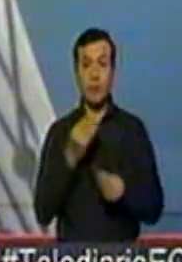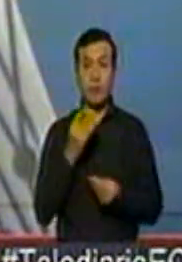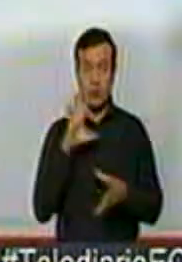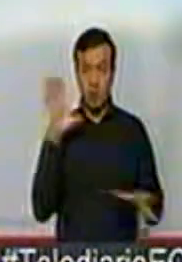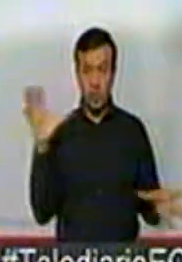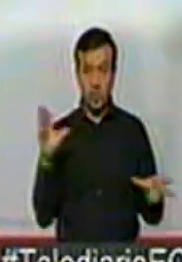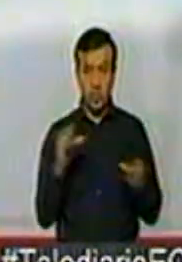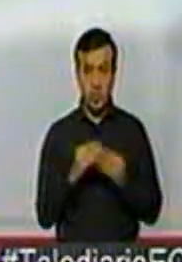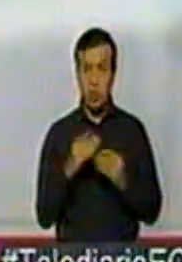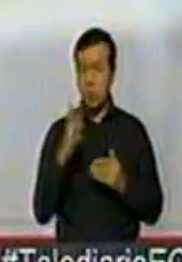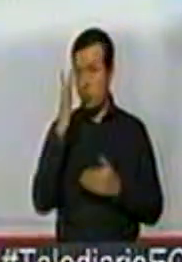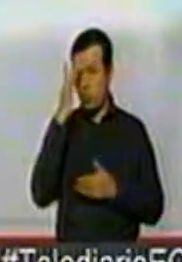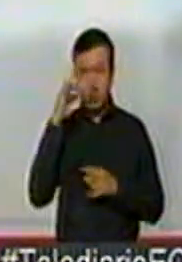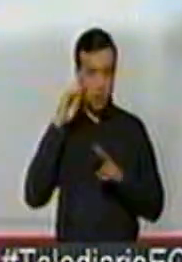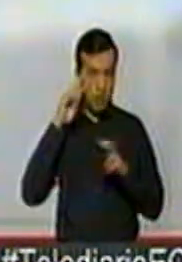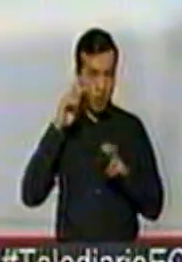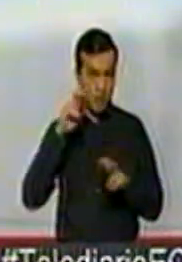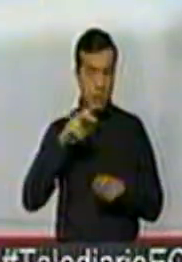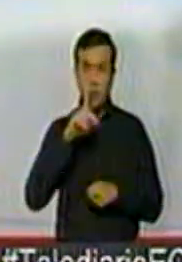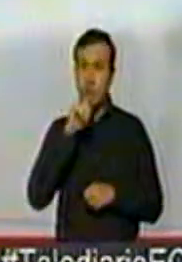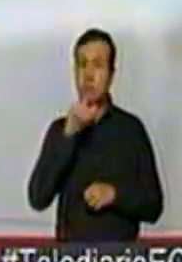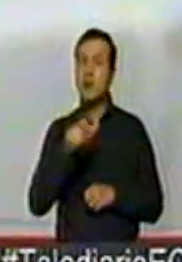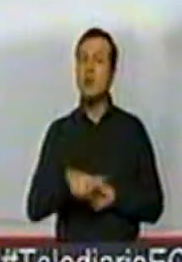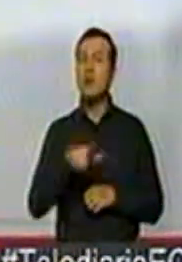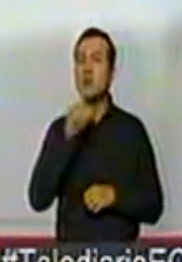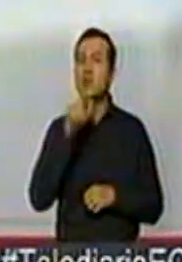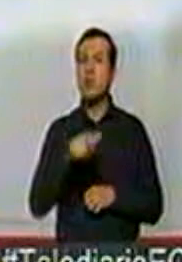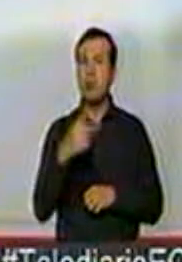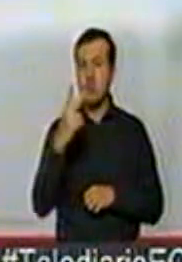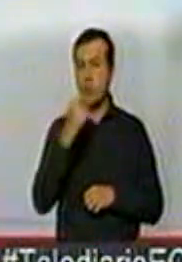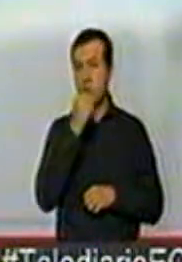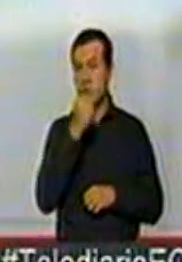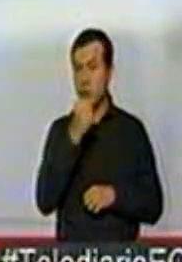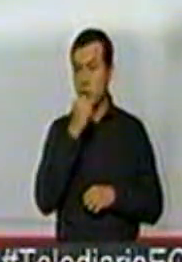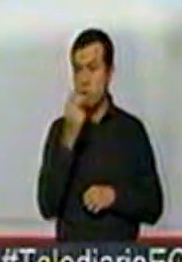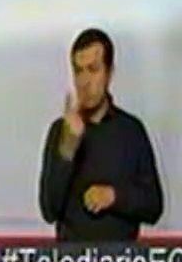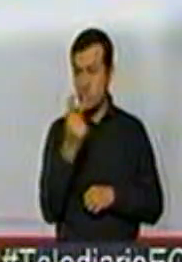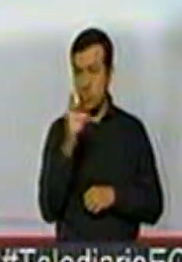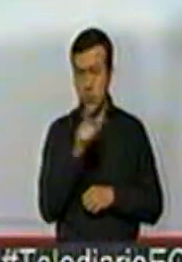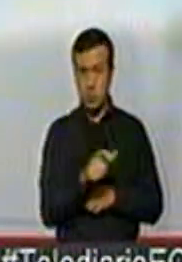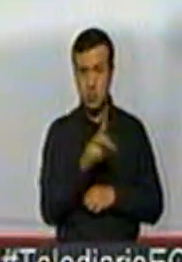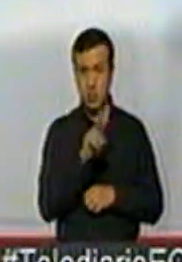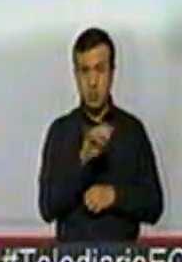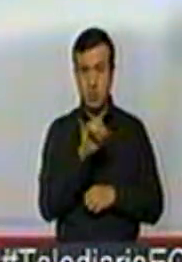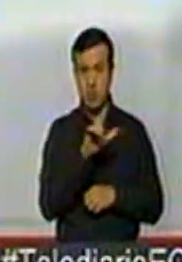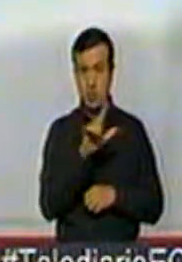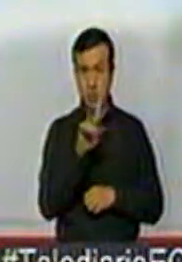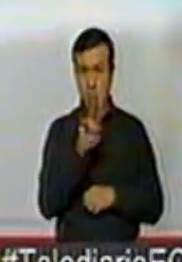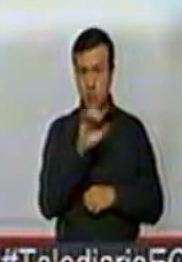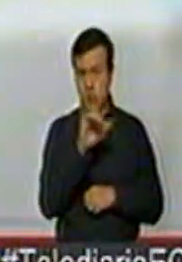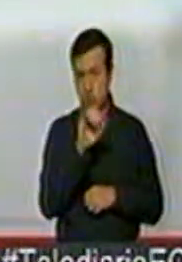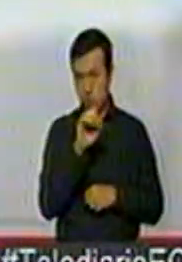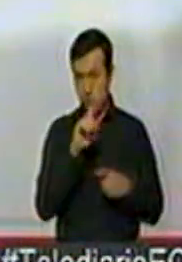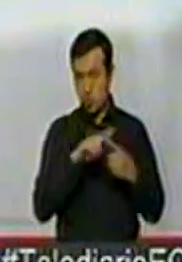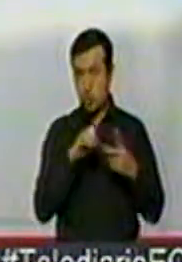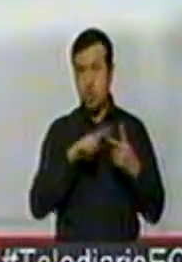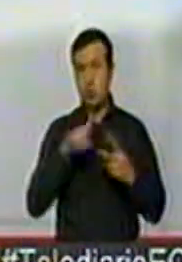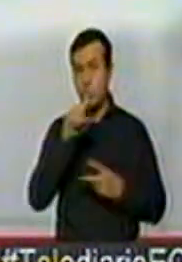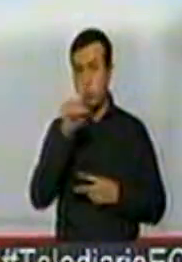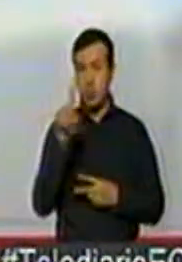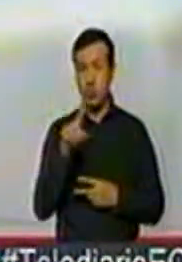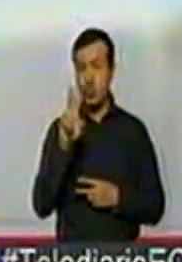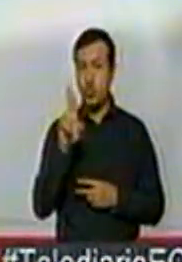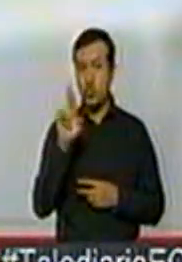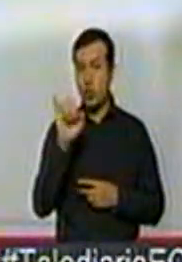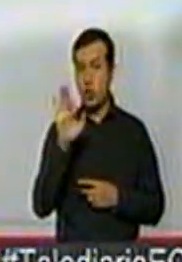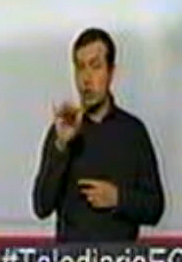esto nace por una investigación de estos dos periodistas, Villavicencio y Zurita, en donde mencionan precisamente esta